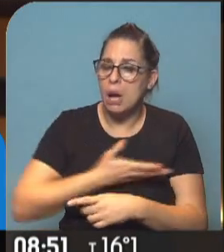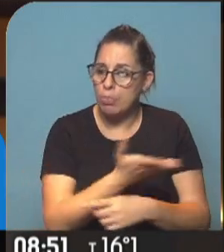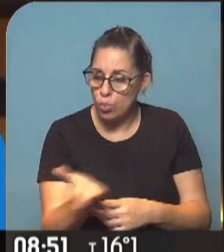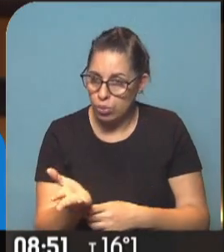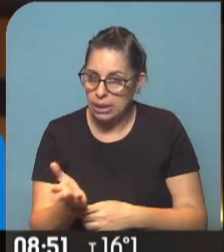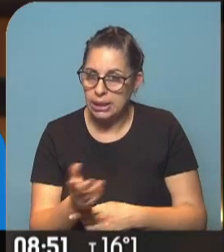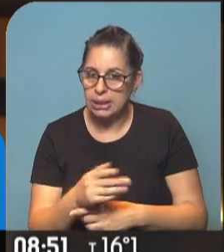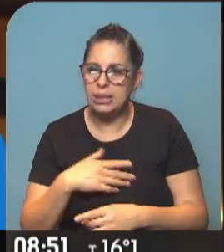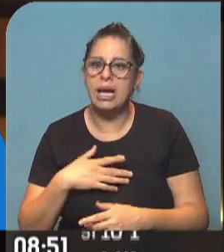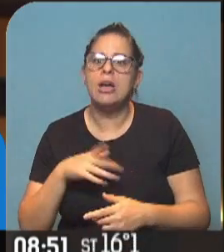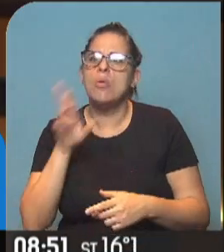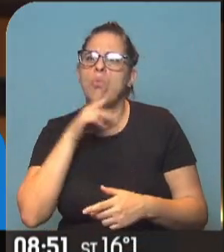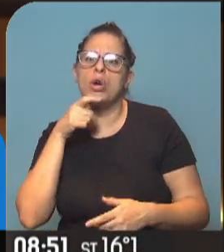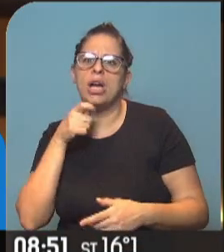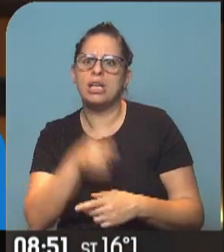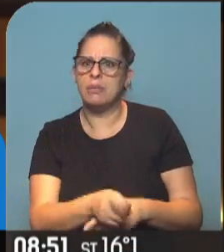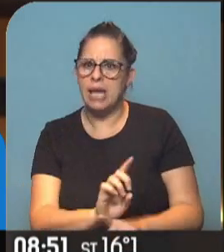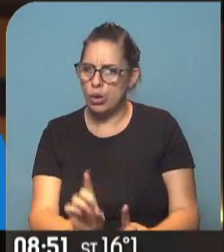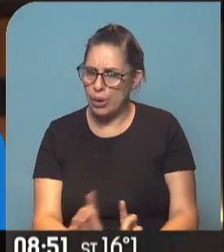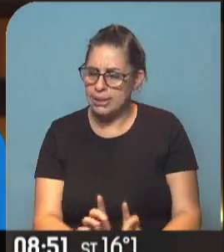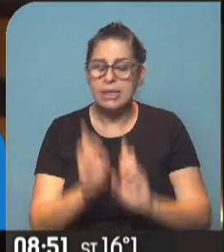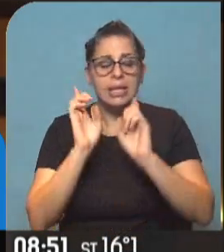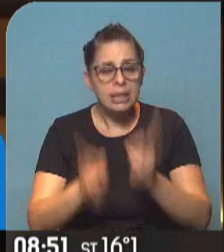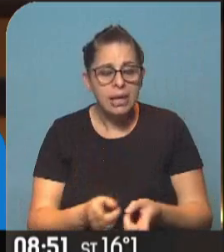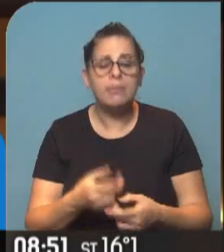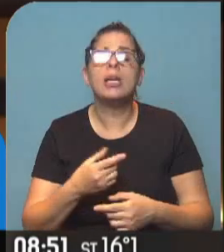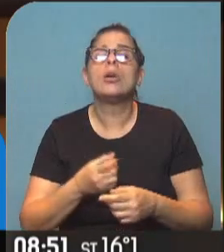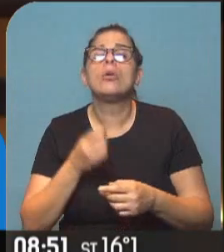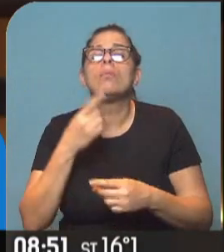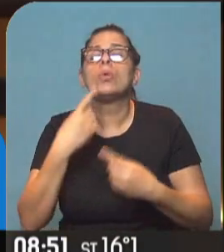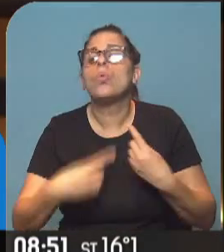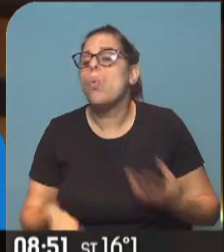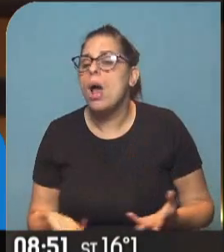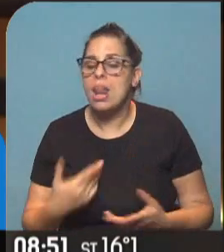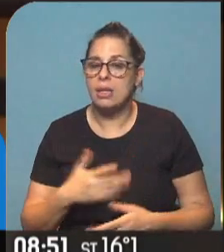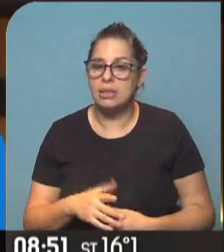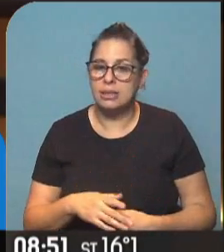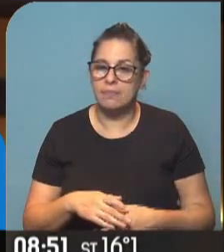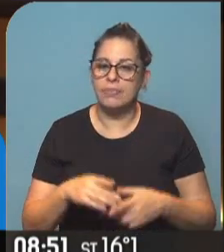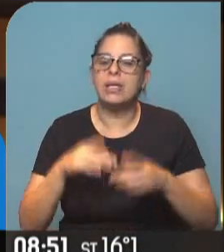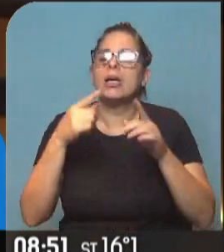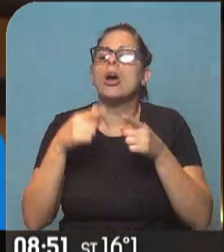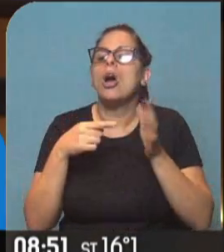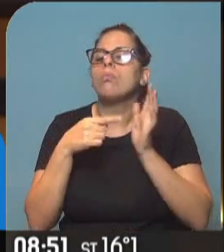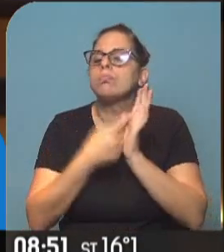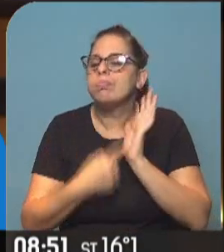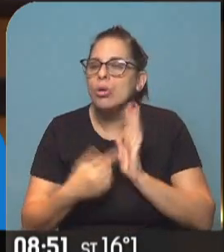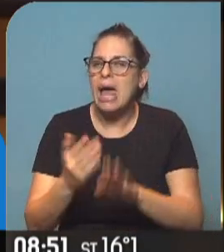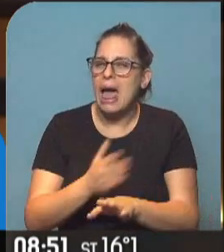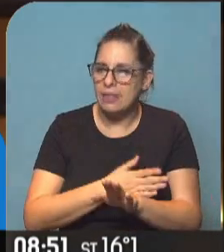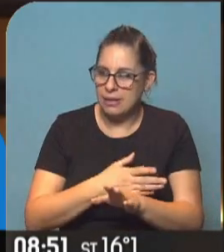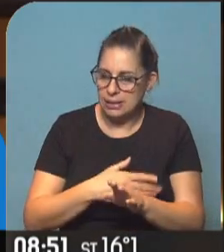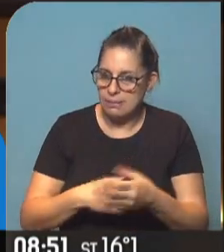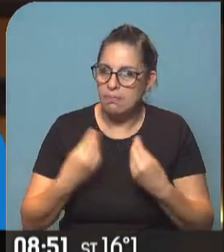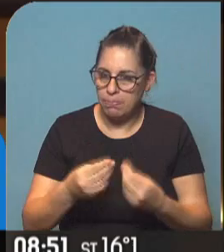descriminalización de la mujer y principalmente cuáles tienen que ser los andamiajes previos para evitar cada